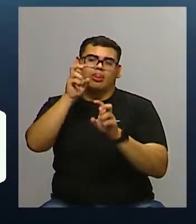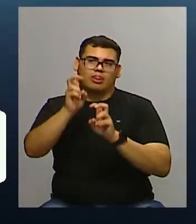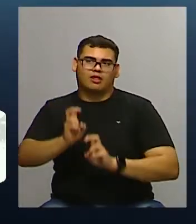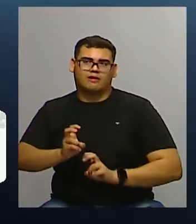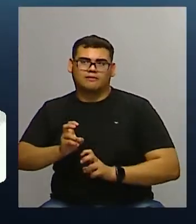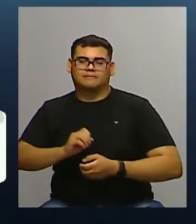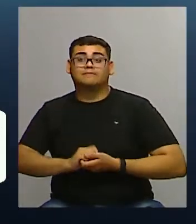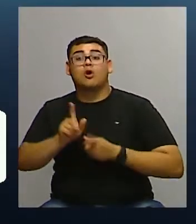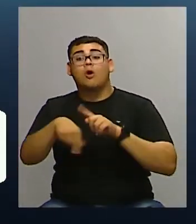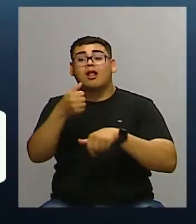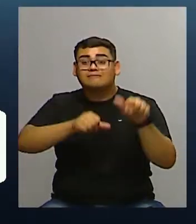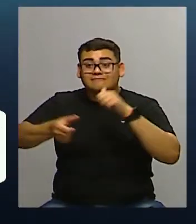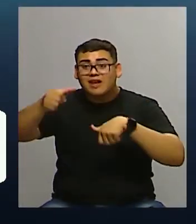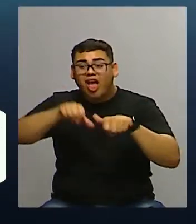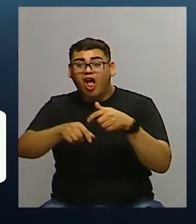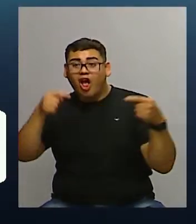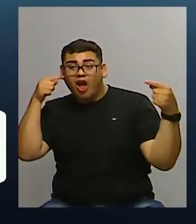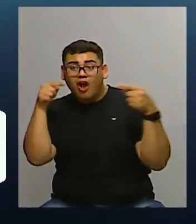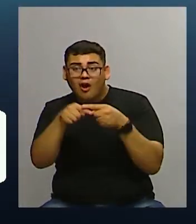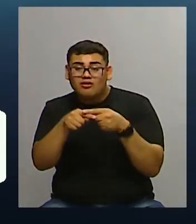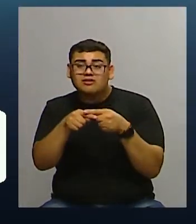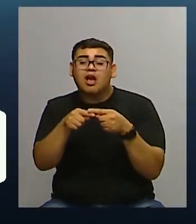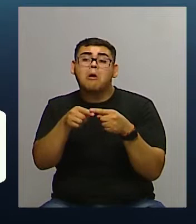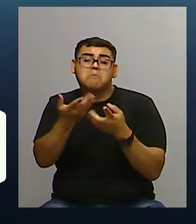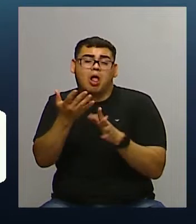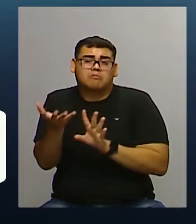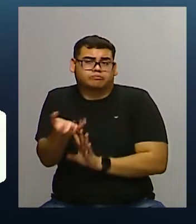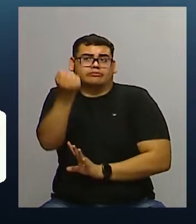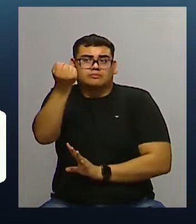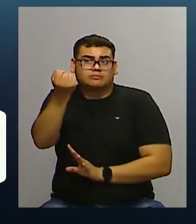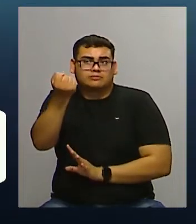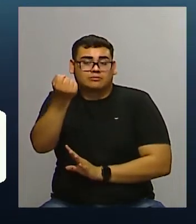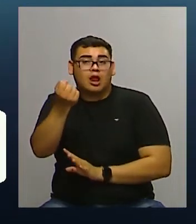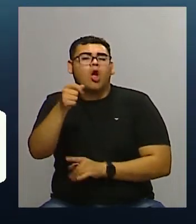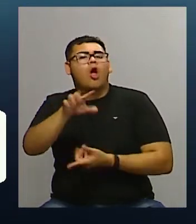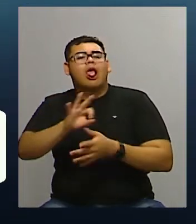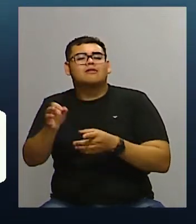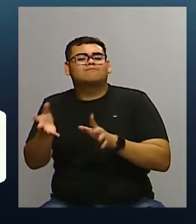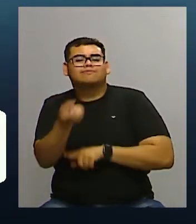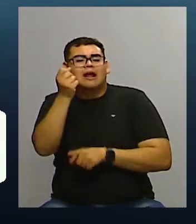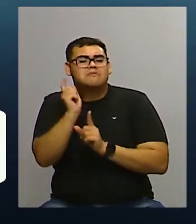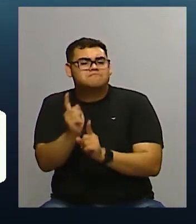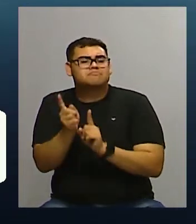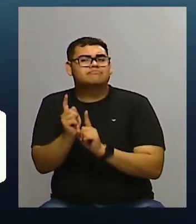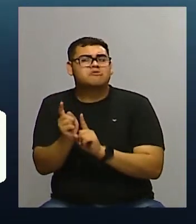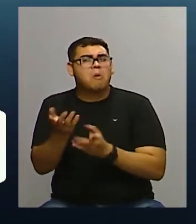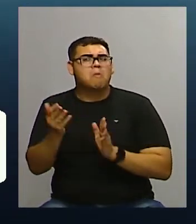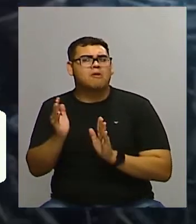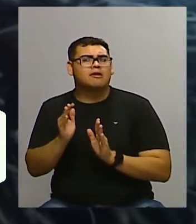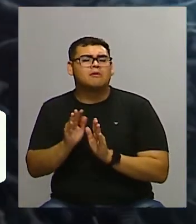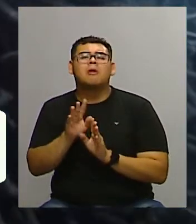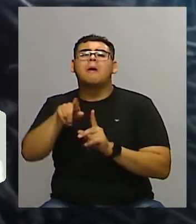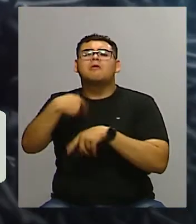Muchos científicos dicen que ese objetivo se está logrando o al menos manteniendo, pero el tema es cómo se